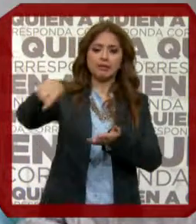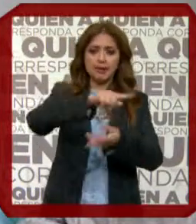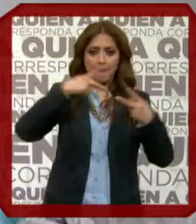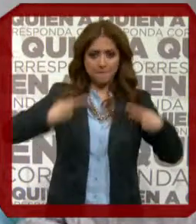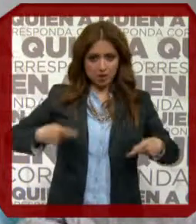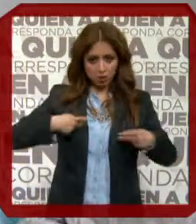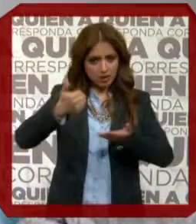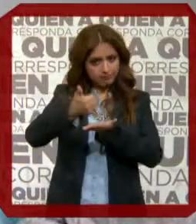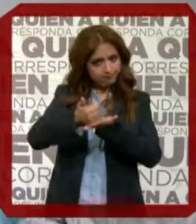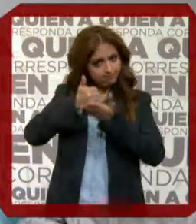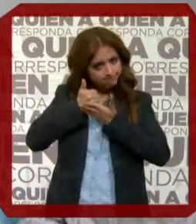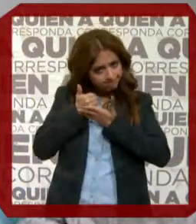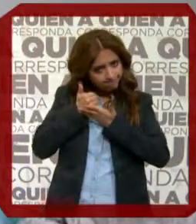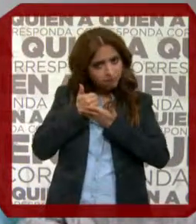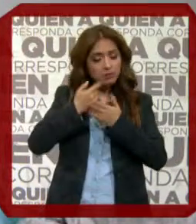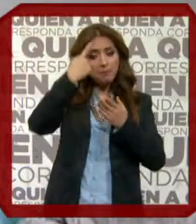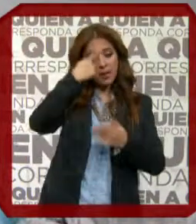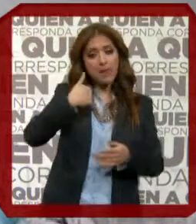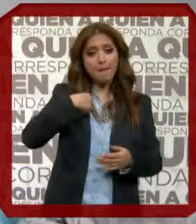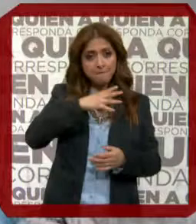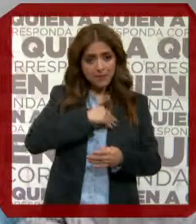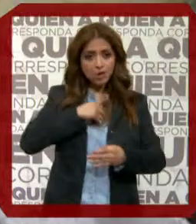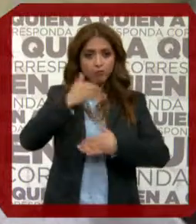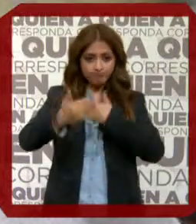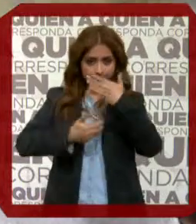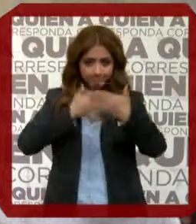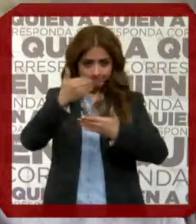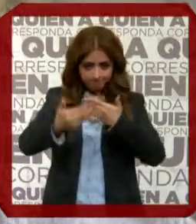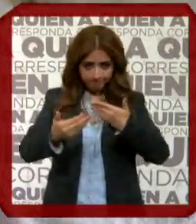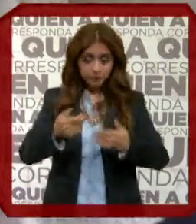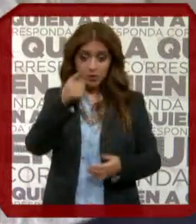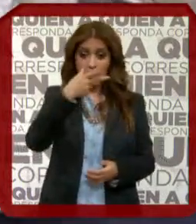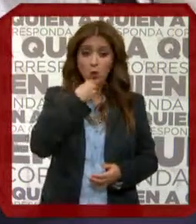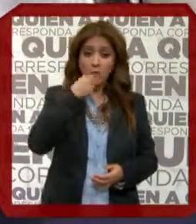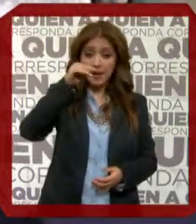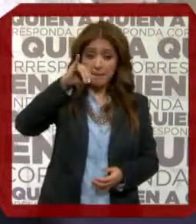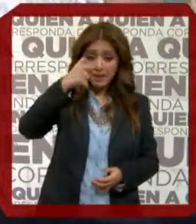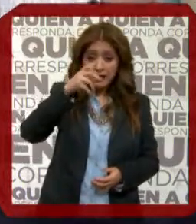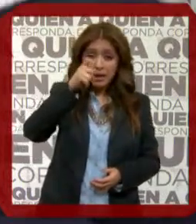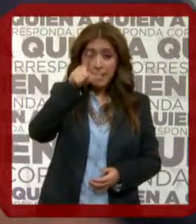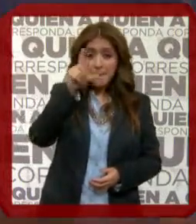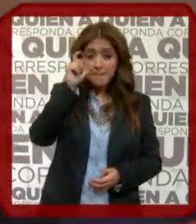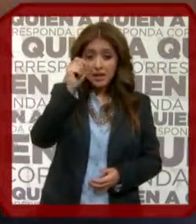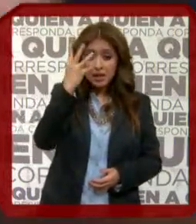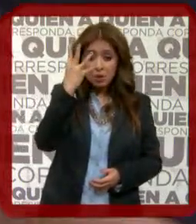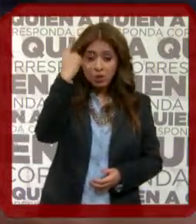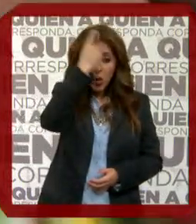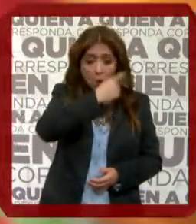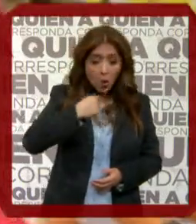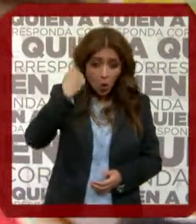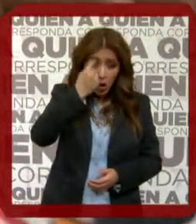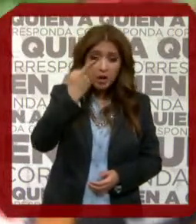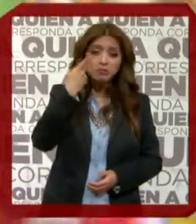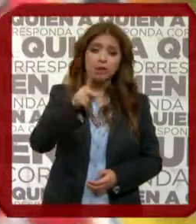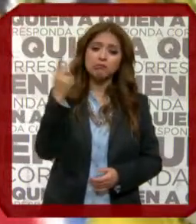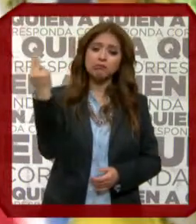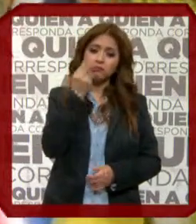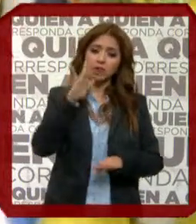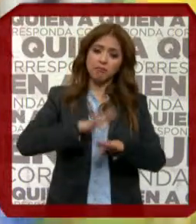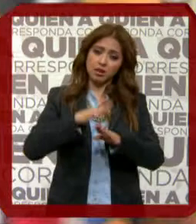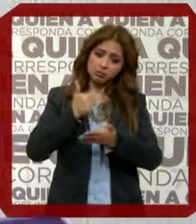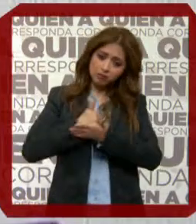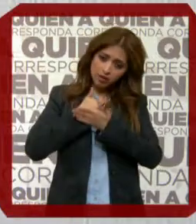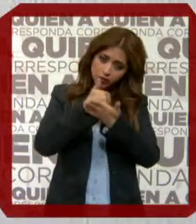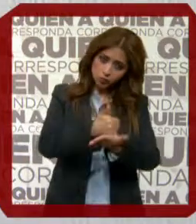el que hagan posible que mi niño siga adelante miguel requiere atención las 24 horas y el apoyo aún se requiere que